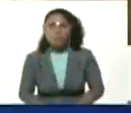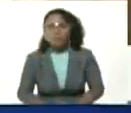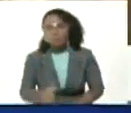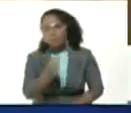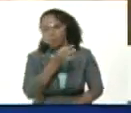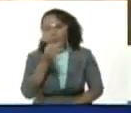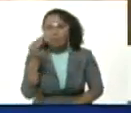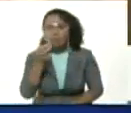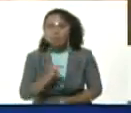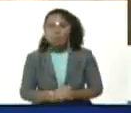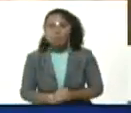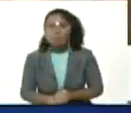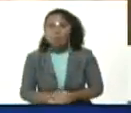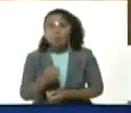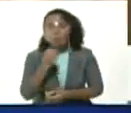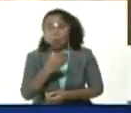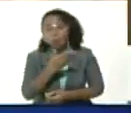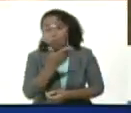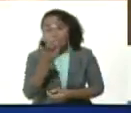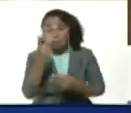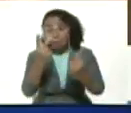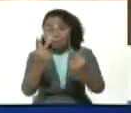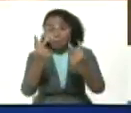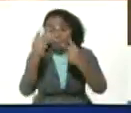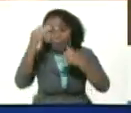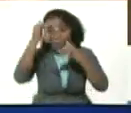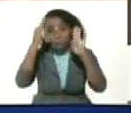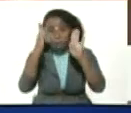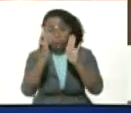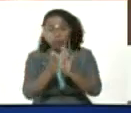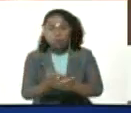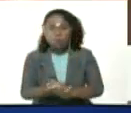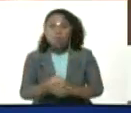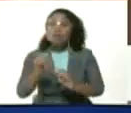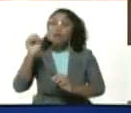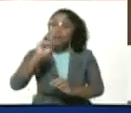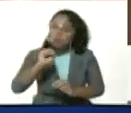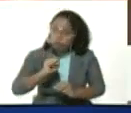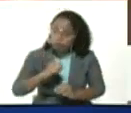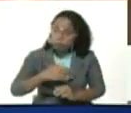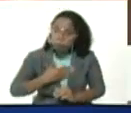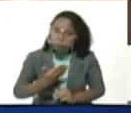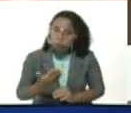Correcto. Bueno, para que ustedes vean, pues, sí se puede.